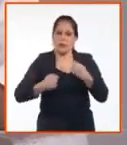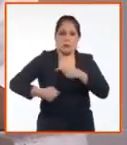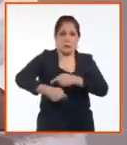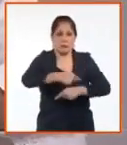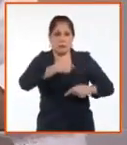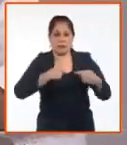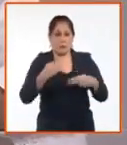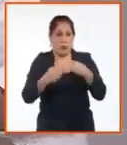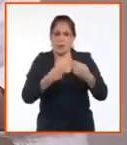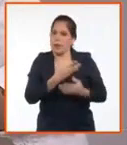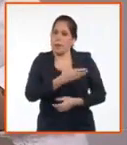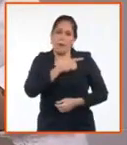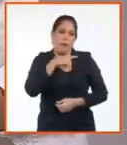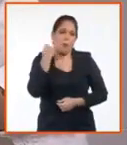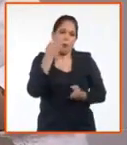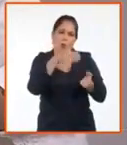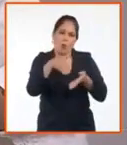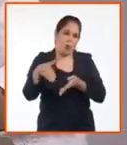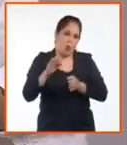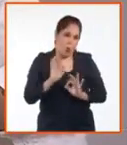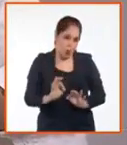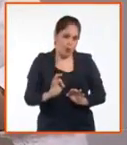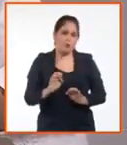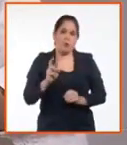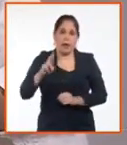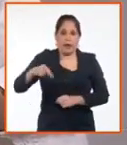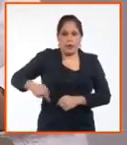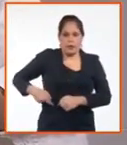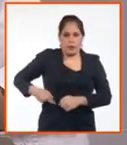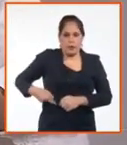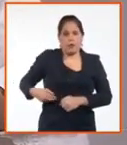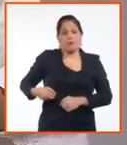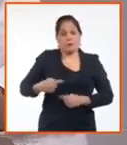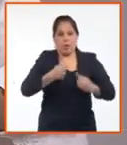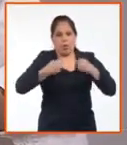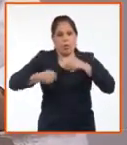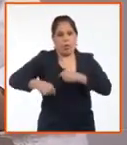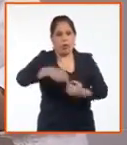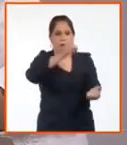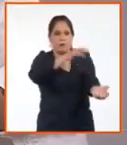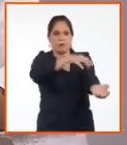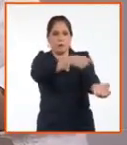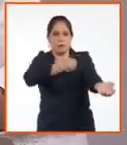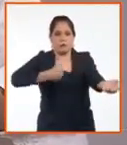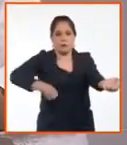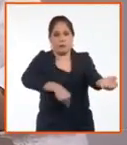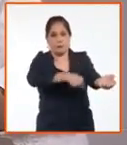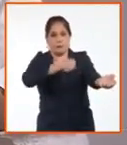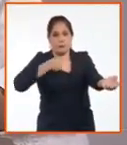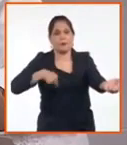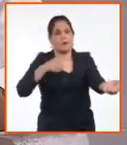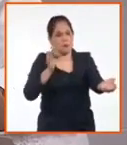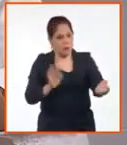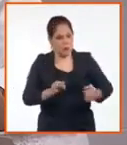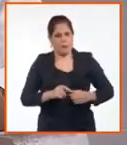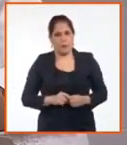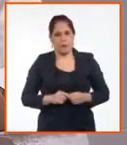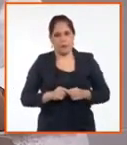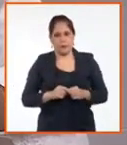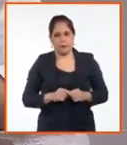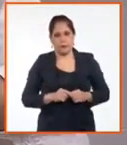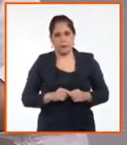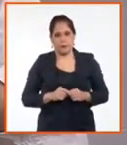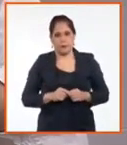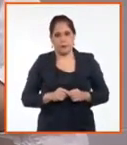hace pierde la vida son los enfermos enfermedades renales crónicas están también los